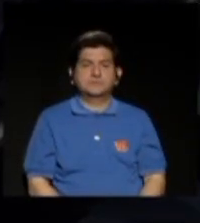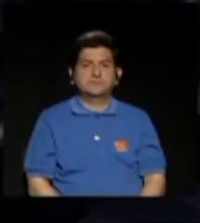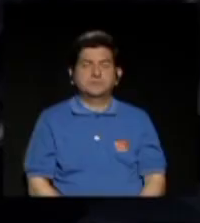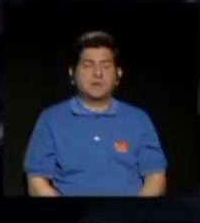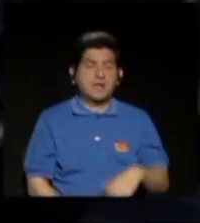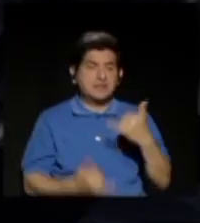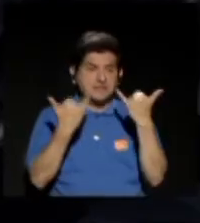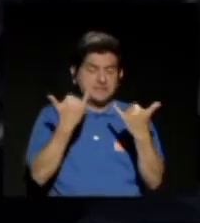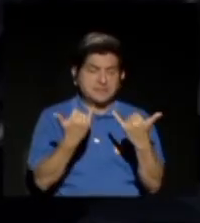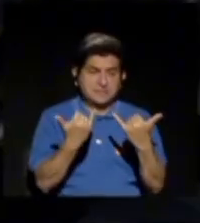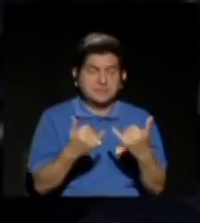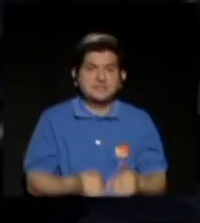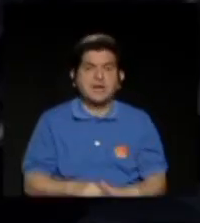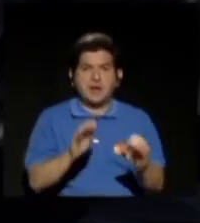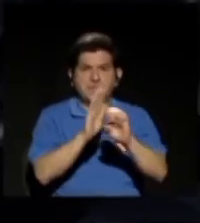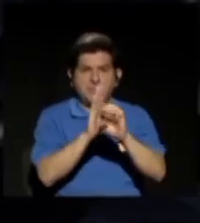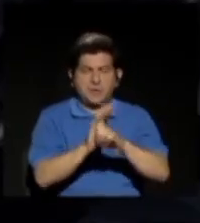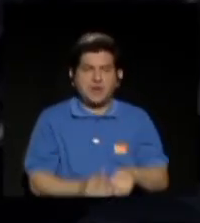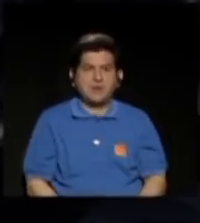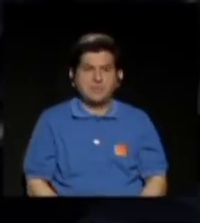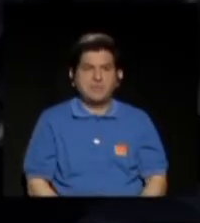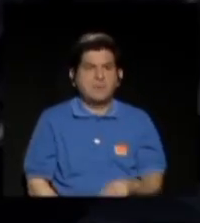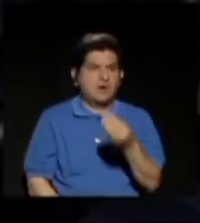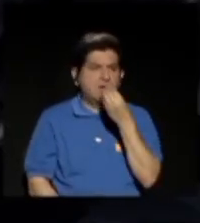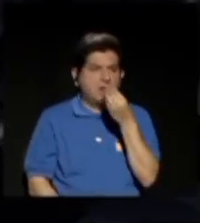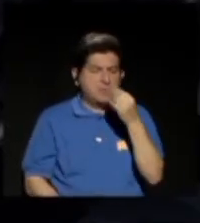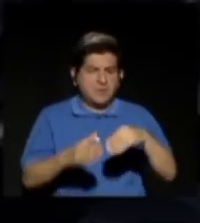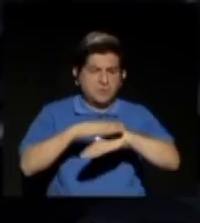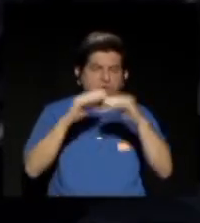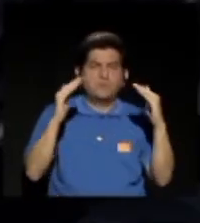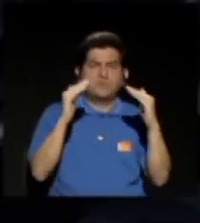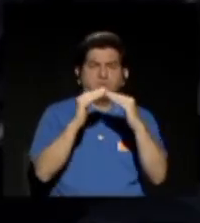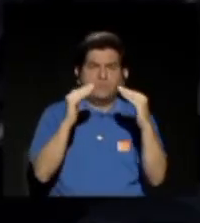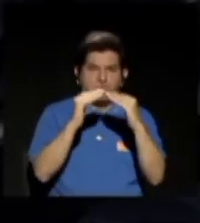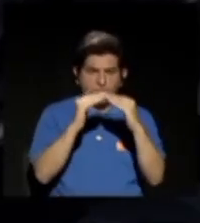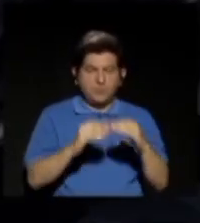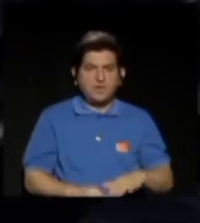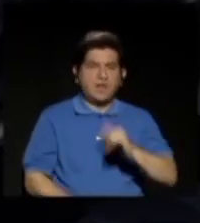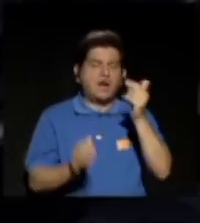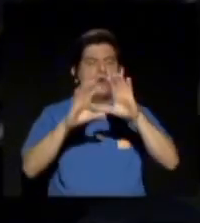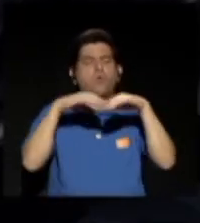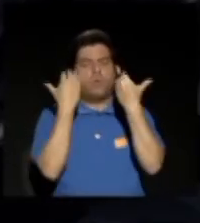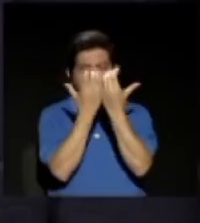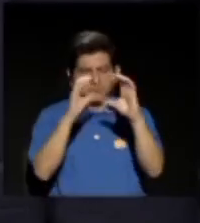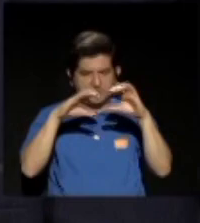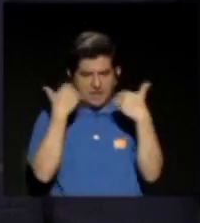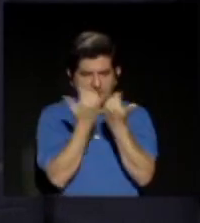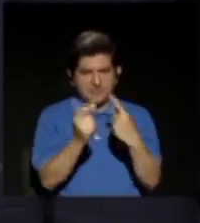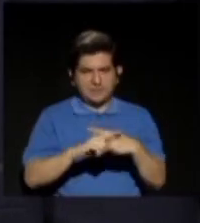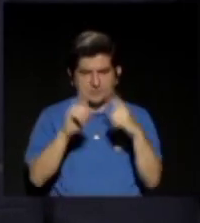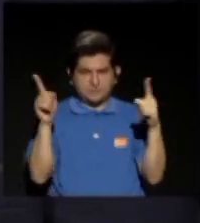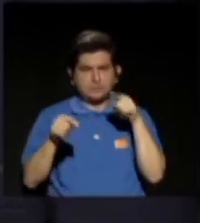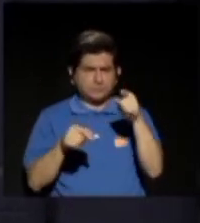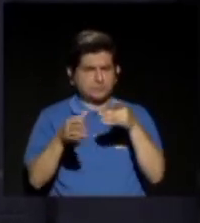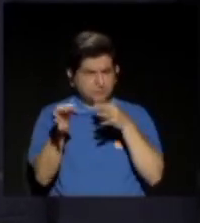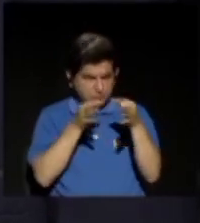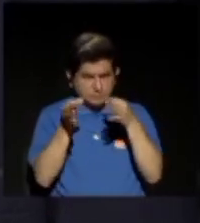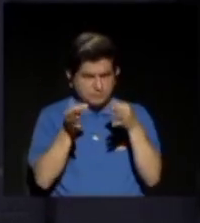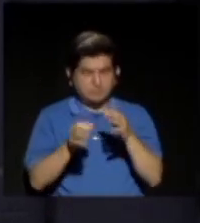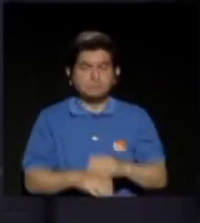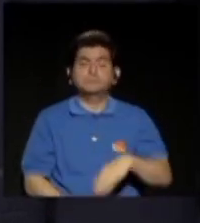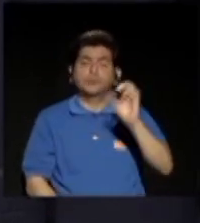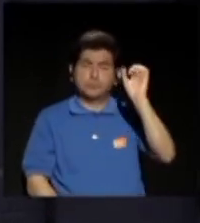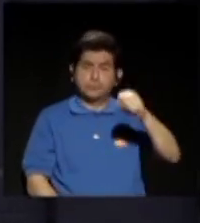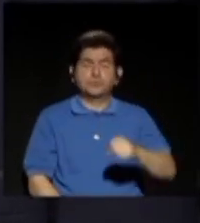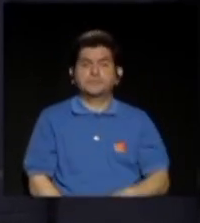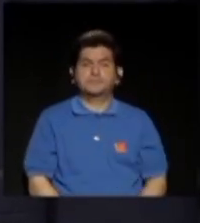excluye, por cierto, los alimentos consumidos fuera del hogar, que esa es otra categoría que está por ahí. Pero sí, no sé si usted quiere referir. Claro que sí,